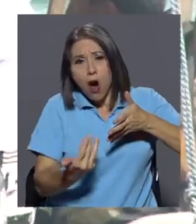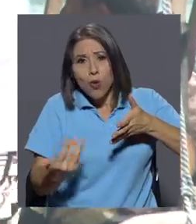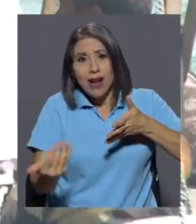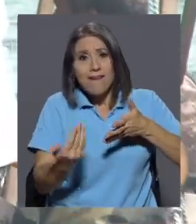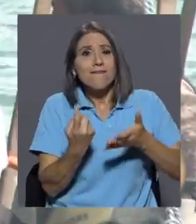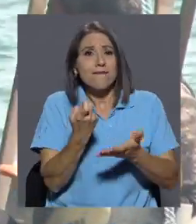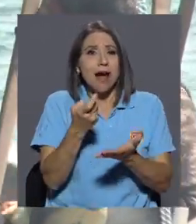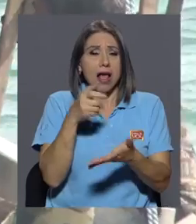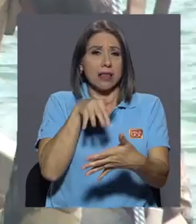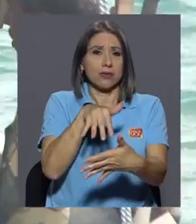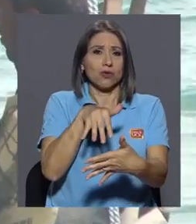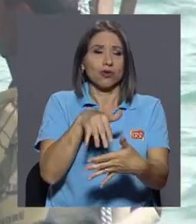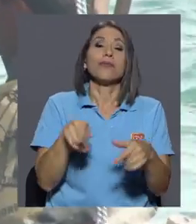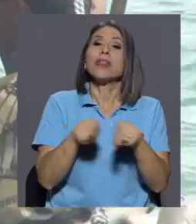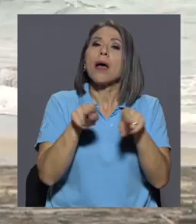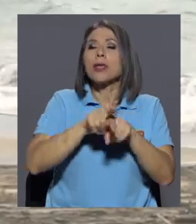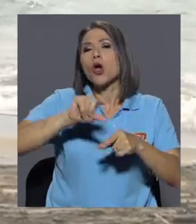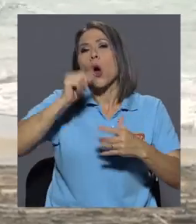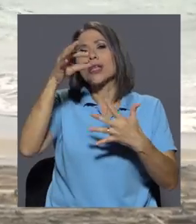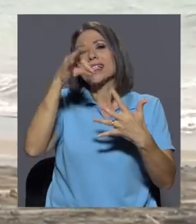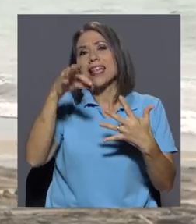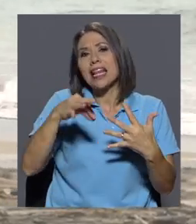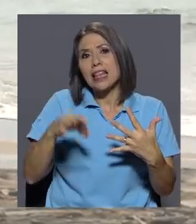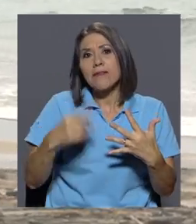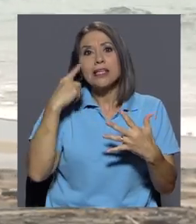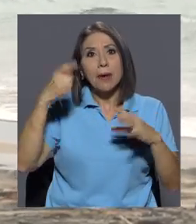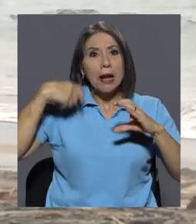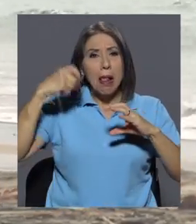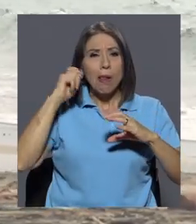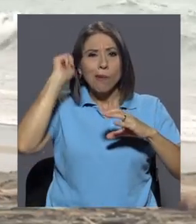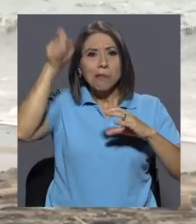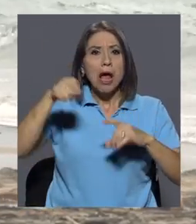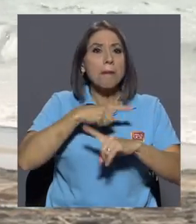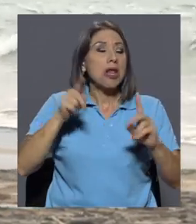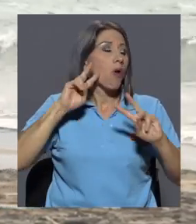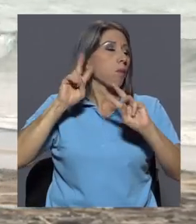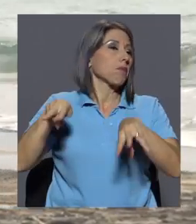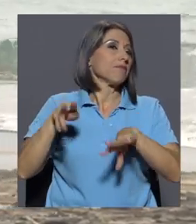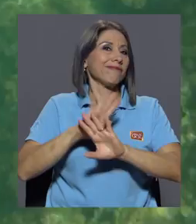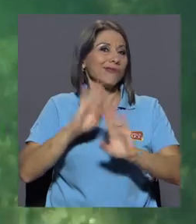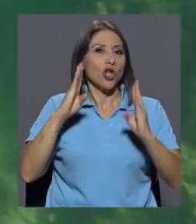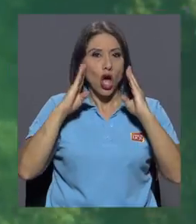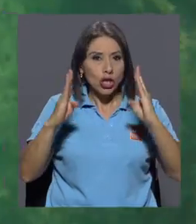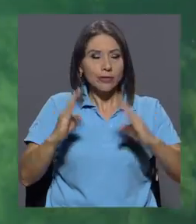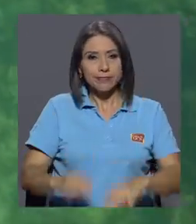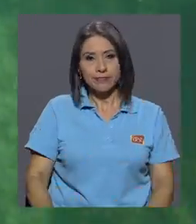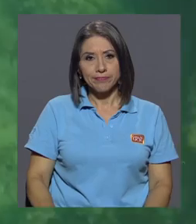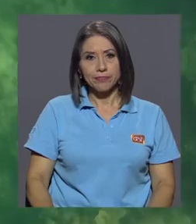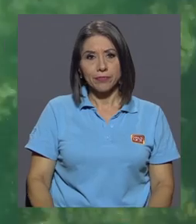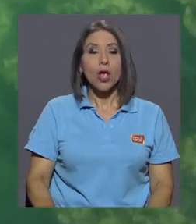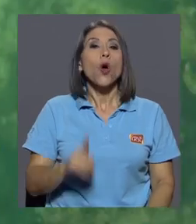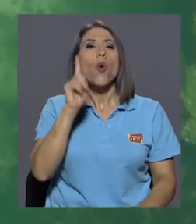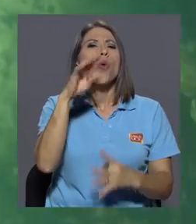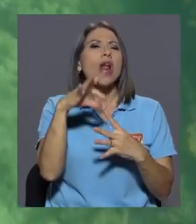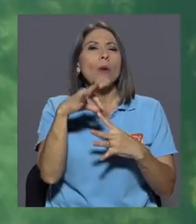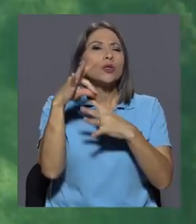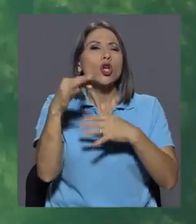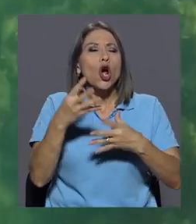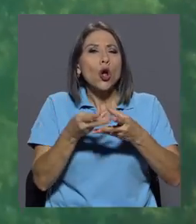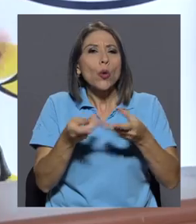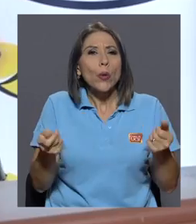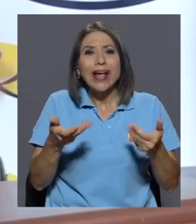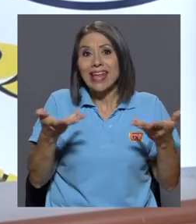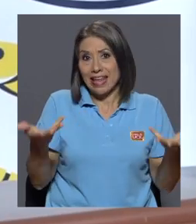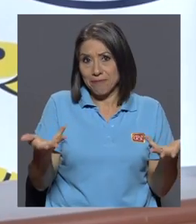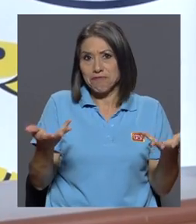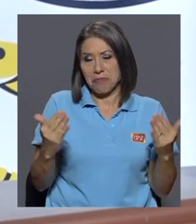a pesar de que existen otras alternativas a la pesca de arrastre, no son tomadas en cuenta. Una alternativa sería la parte